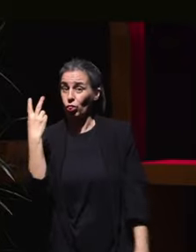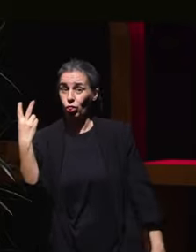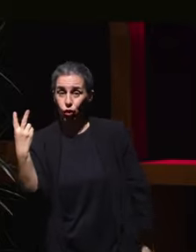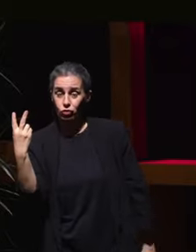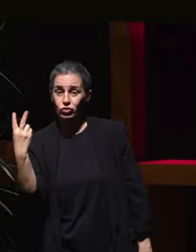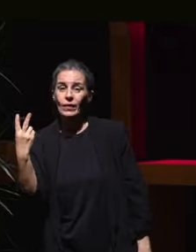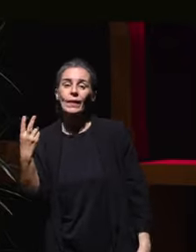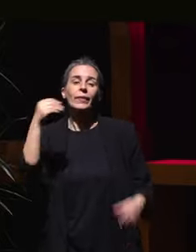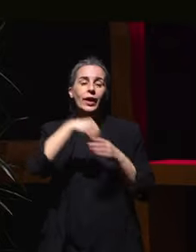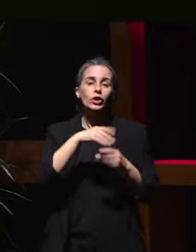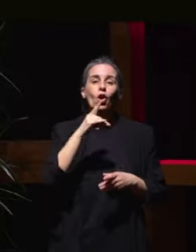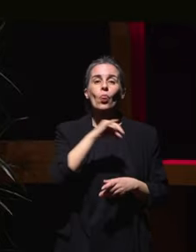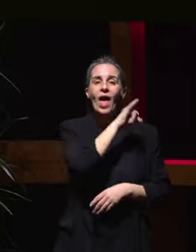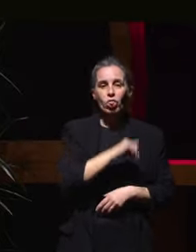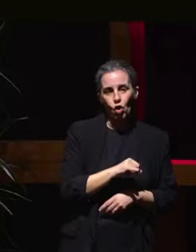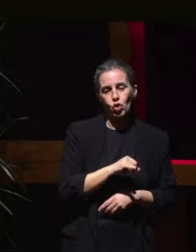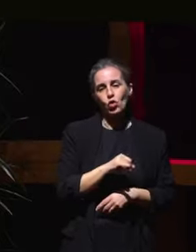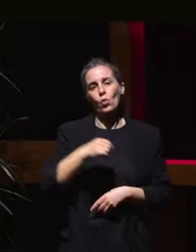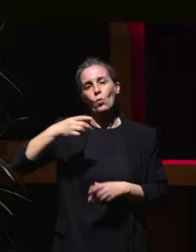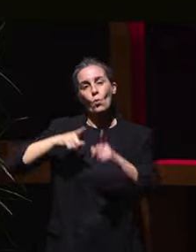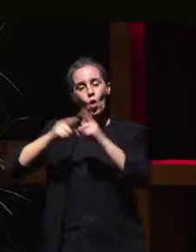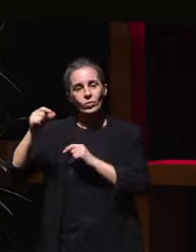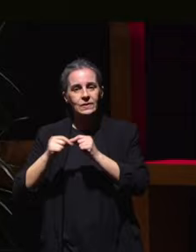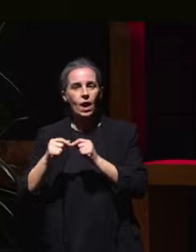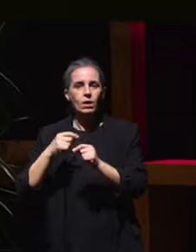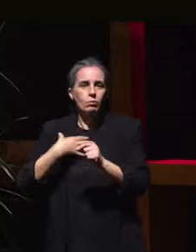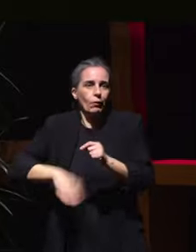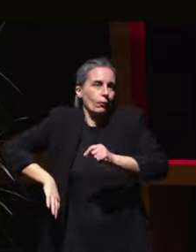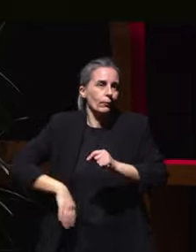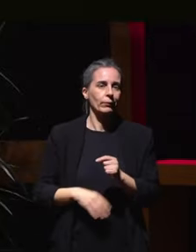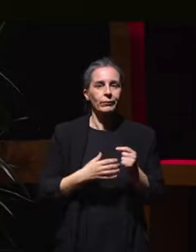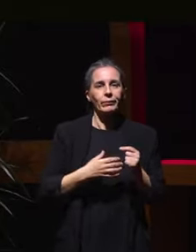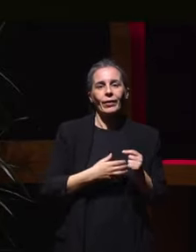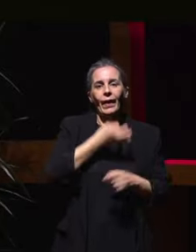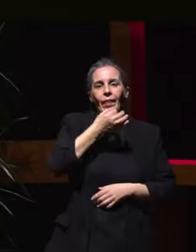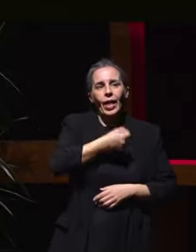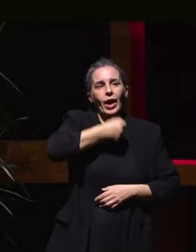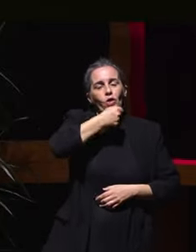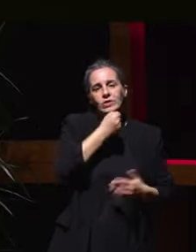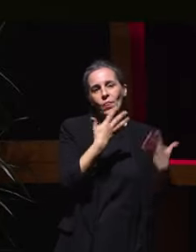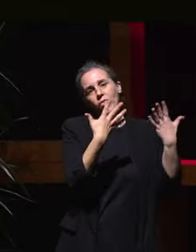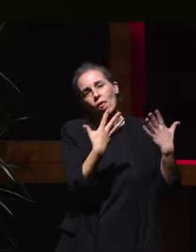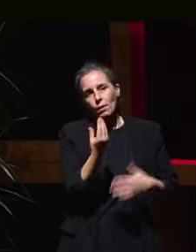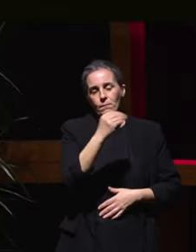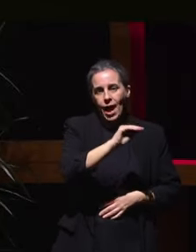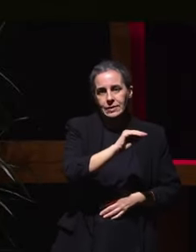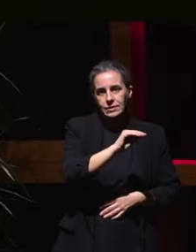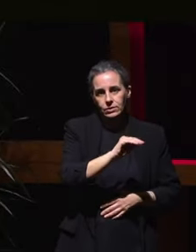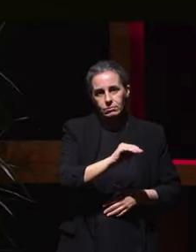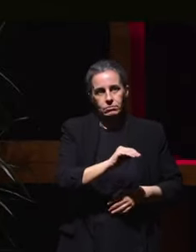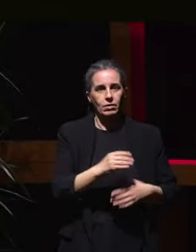En Dazón e Movistar haberá outros, non sei, 10 narradores, e dentro de 20 narradores dúas